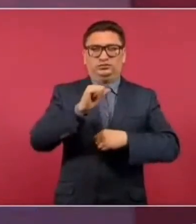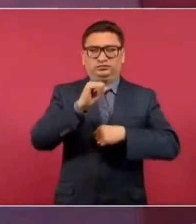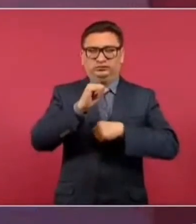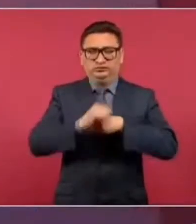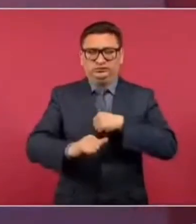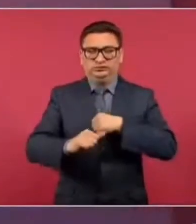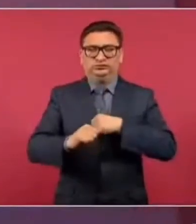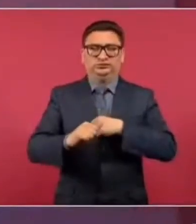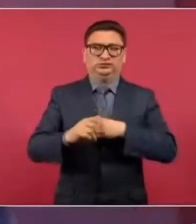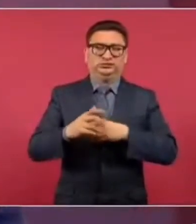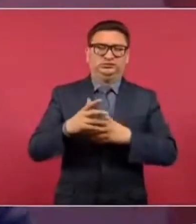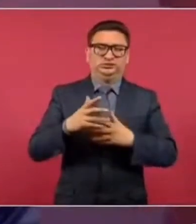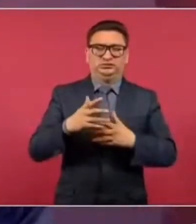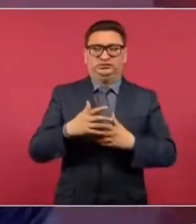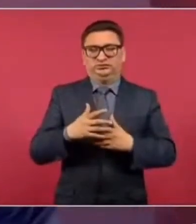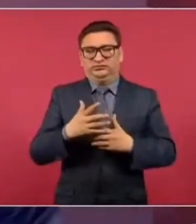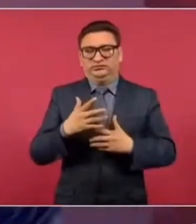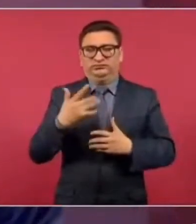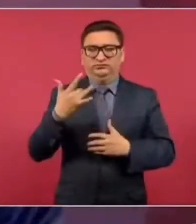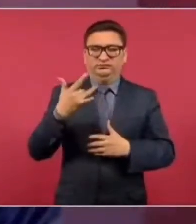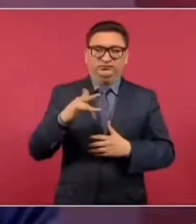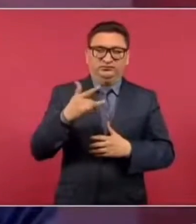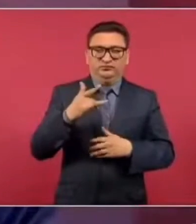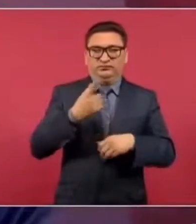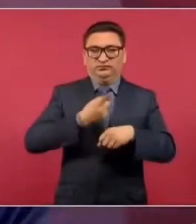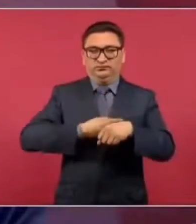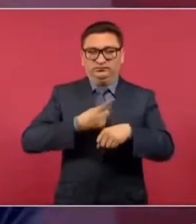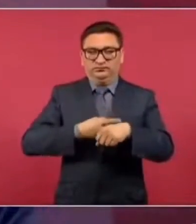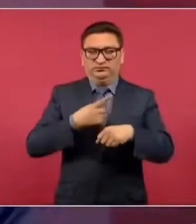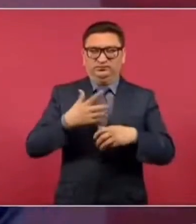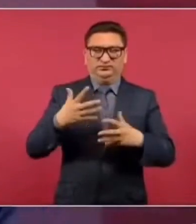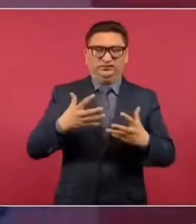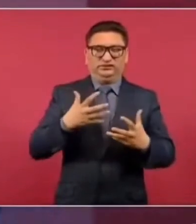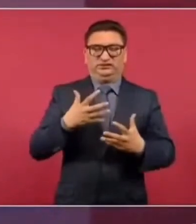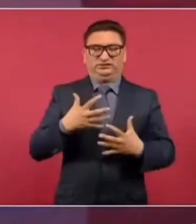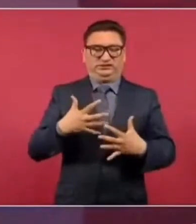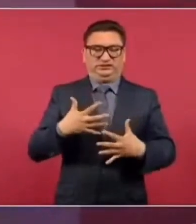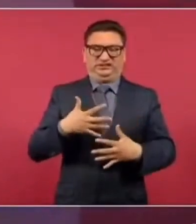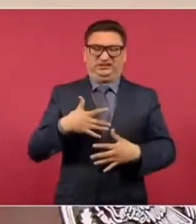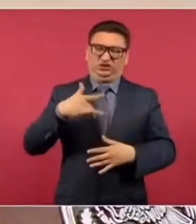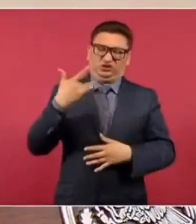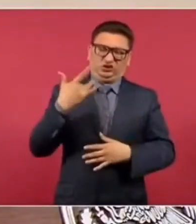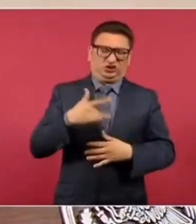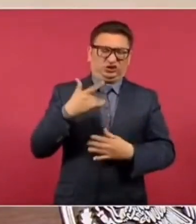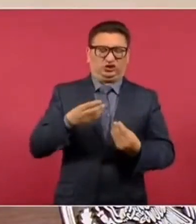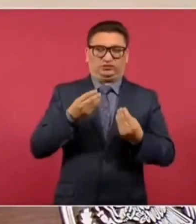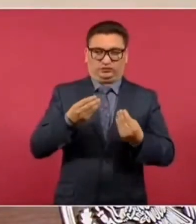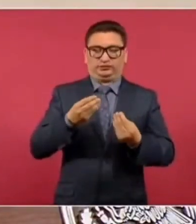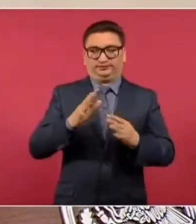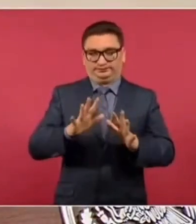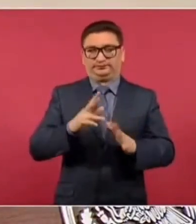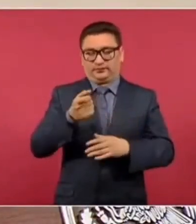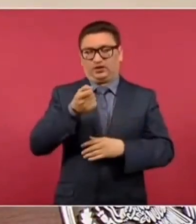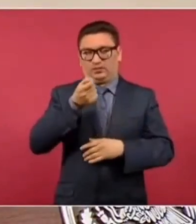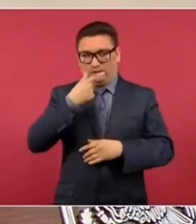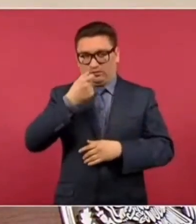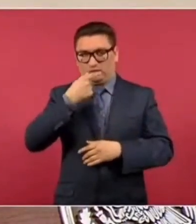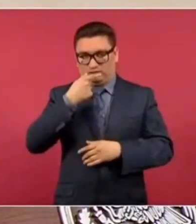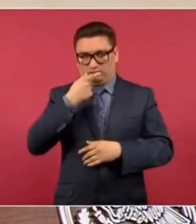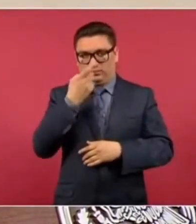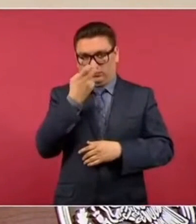operaciones y enfermedades que producen mucho dolor. Eso